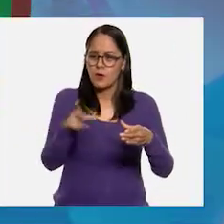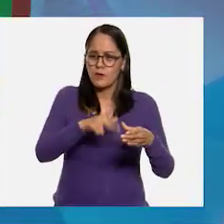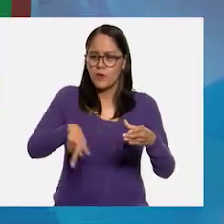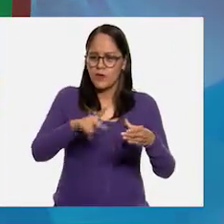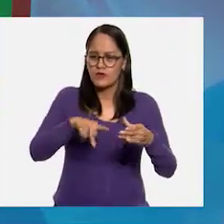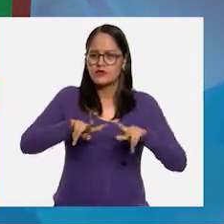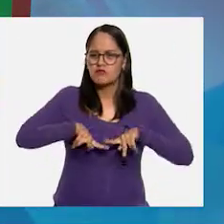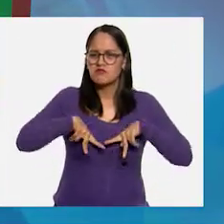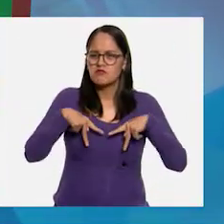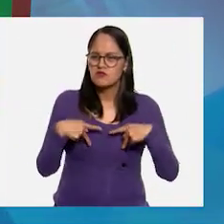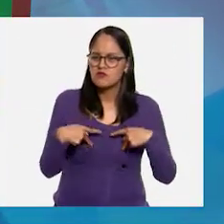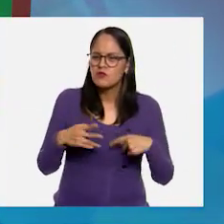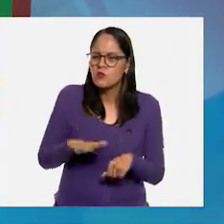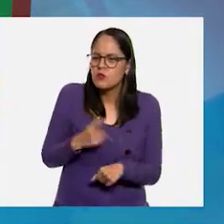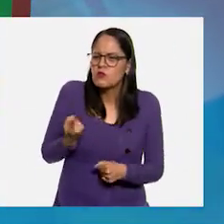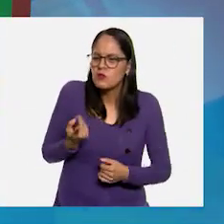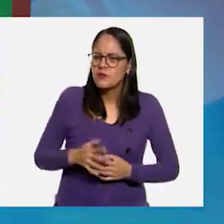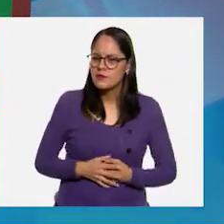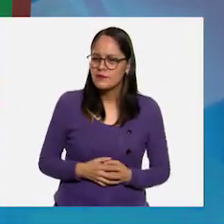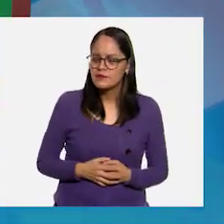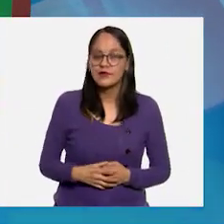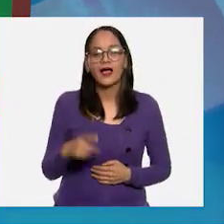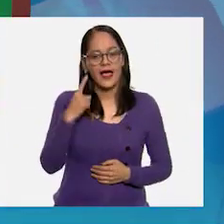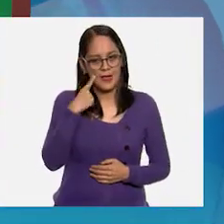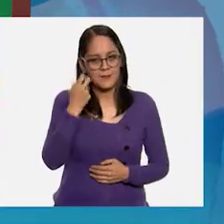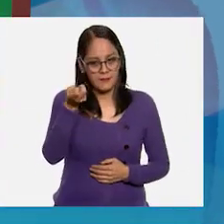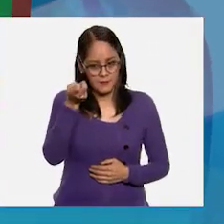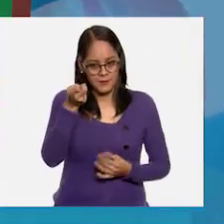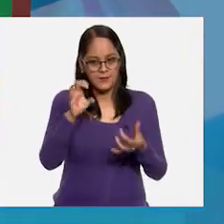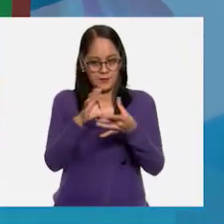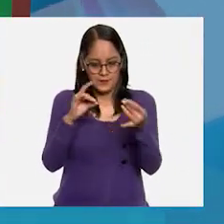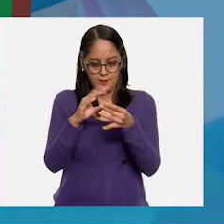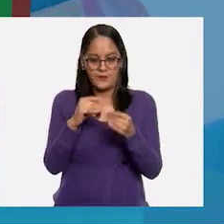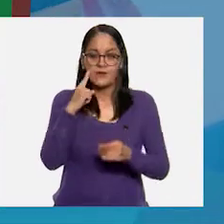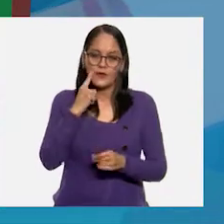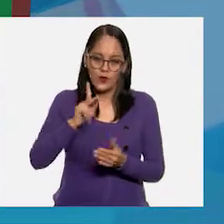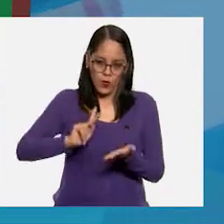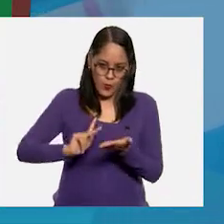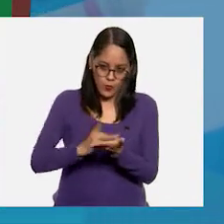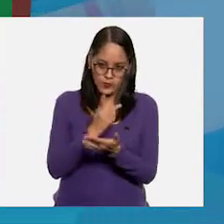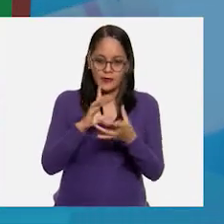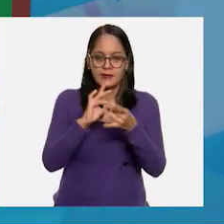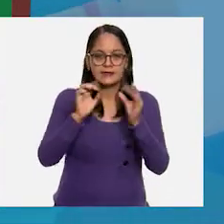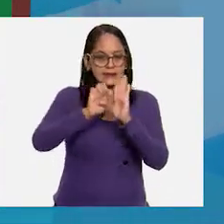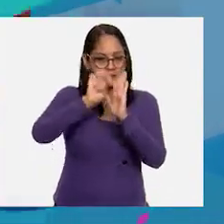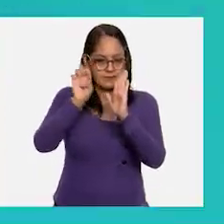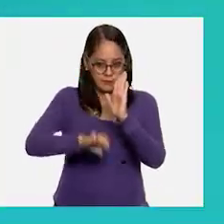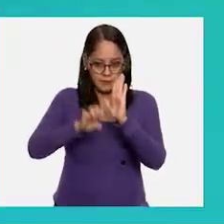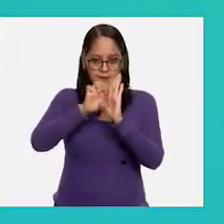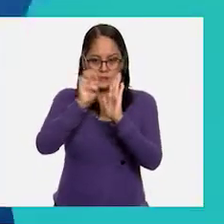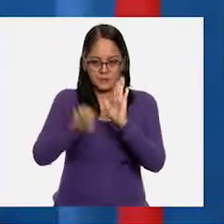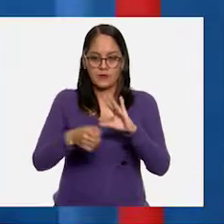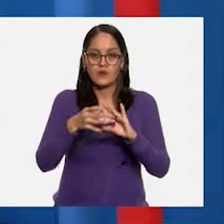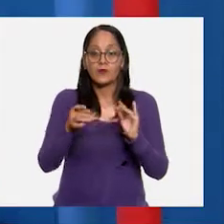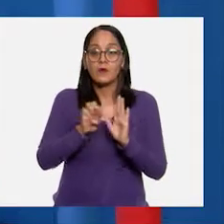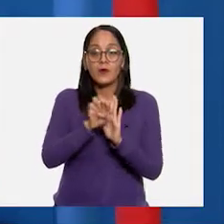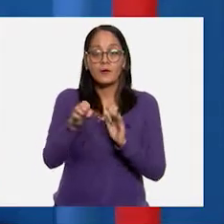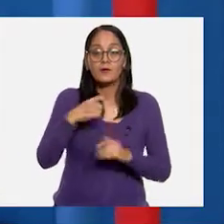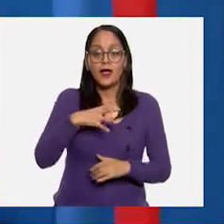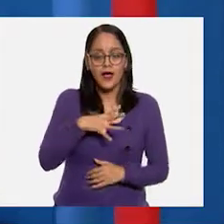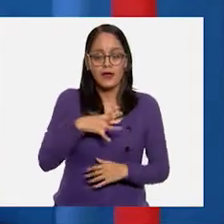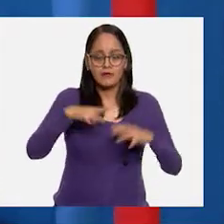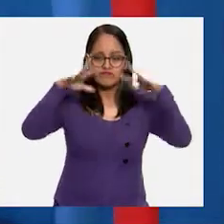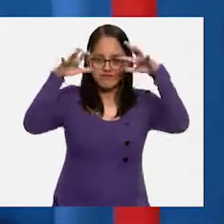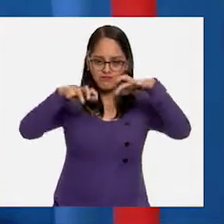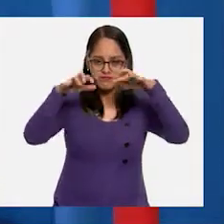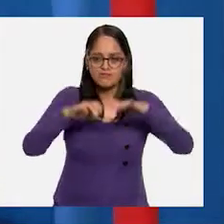o frágil? Justo a eso vamos, Ale. Volvamos a nuestro ejemplo. Ya vimos que si hay una